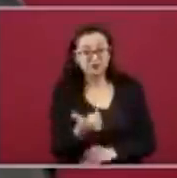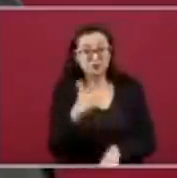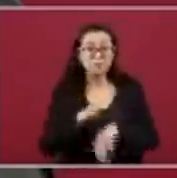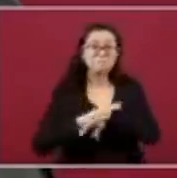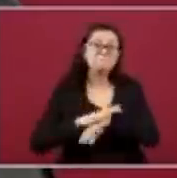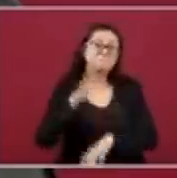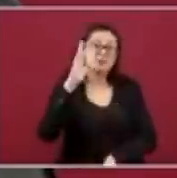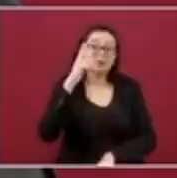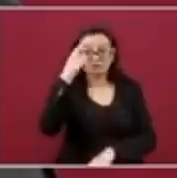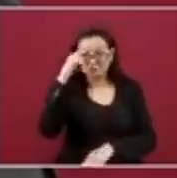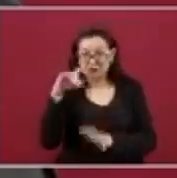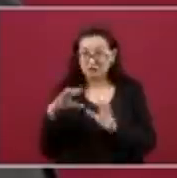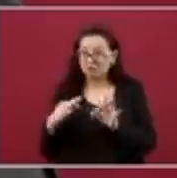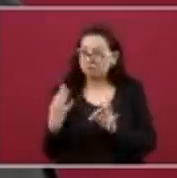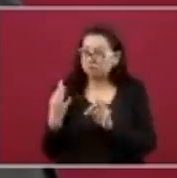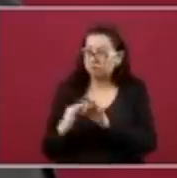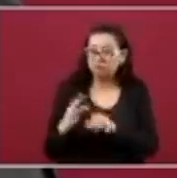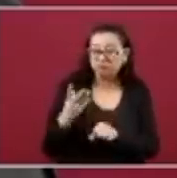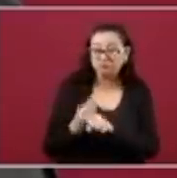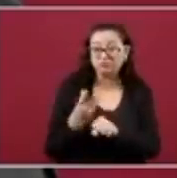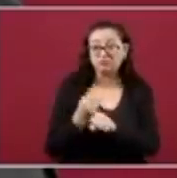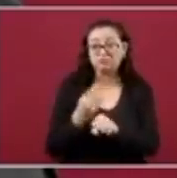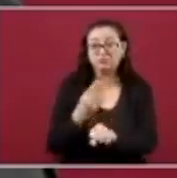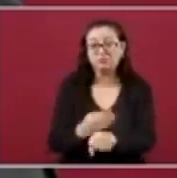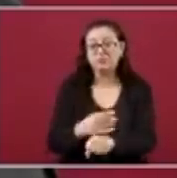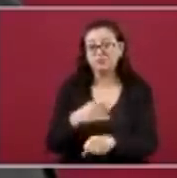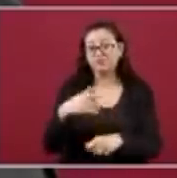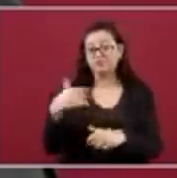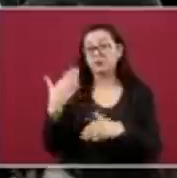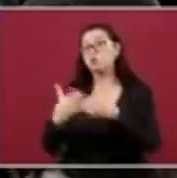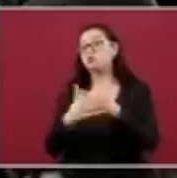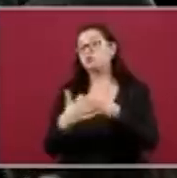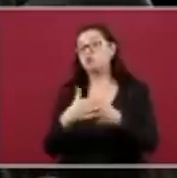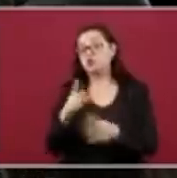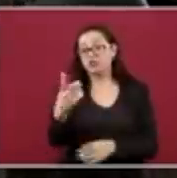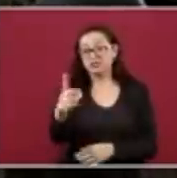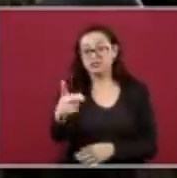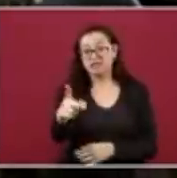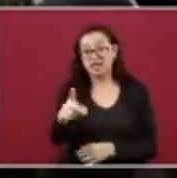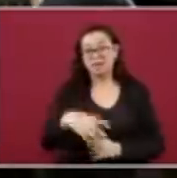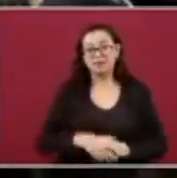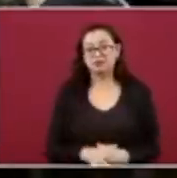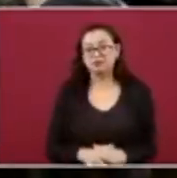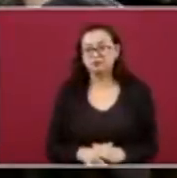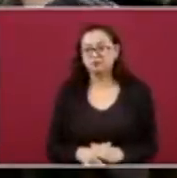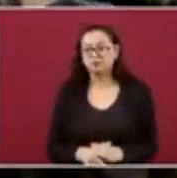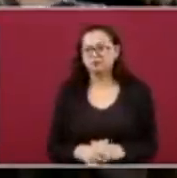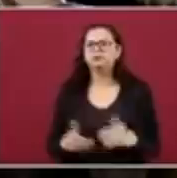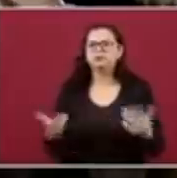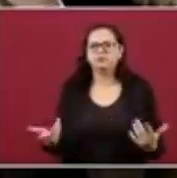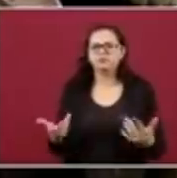para terminarlo el fin de año. ¿Y por qué tenemos que terminarlo